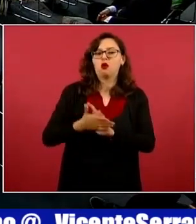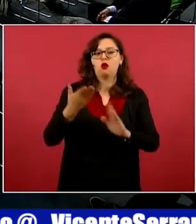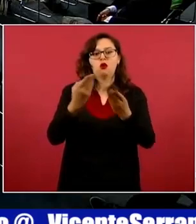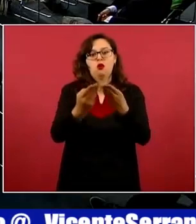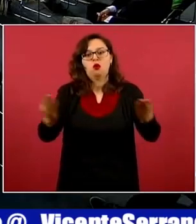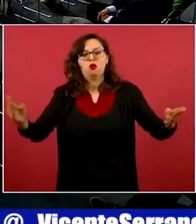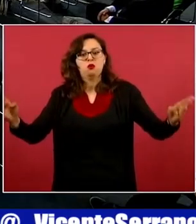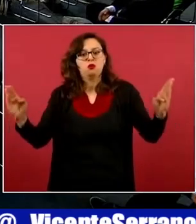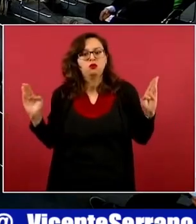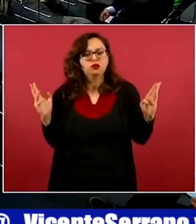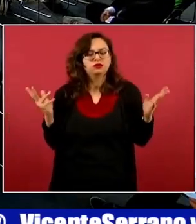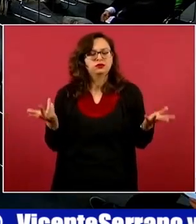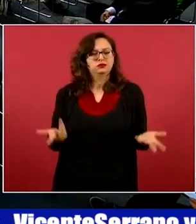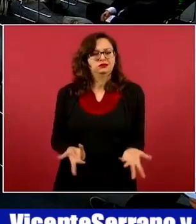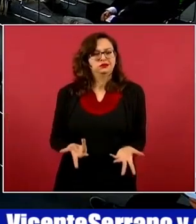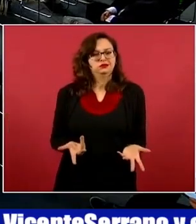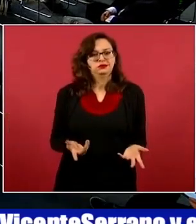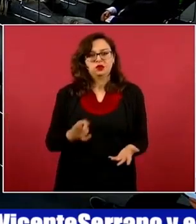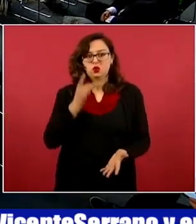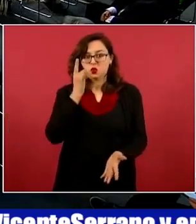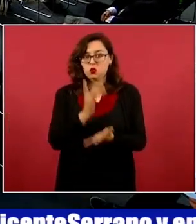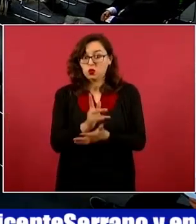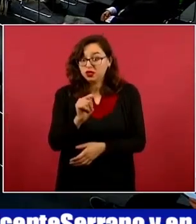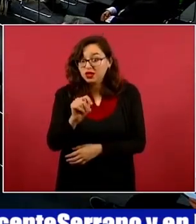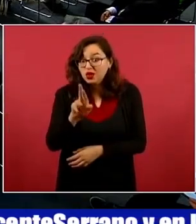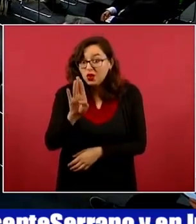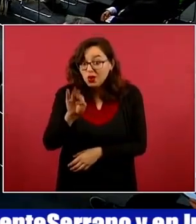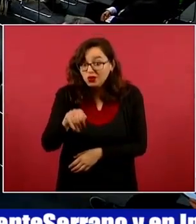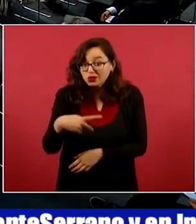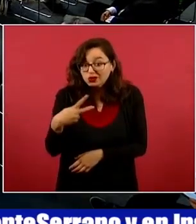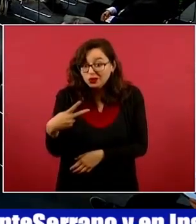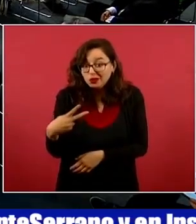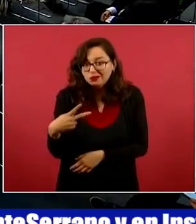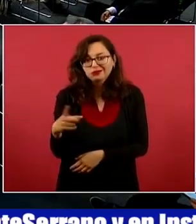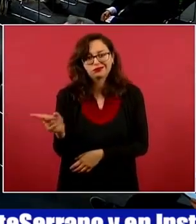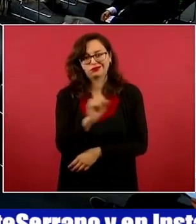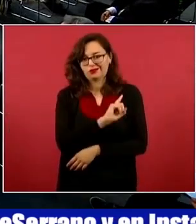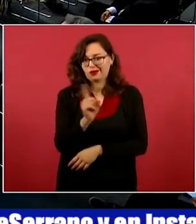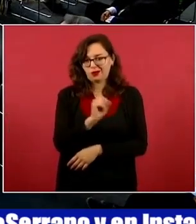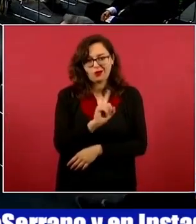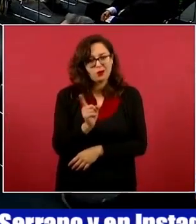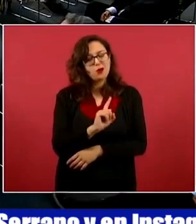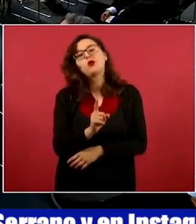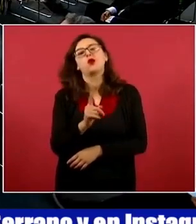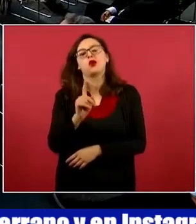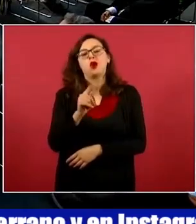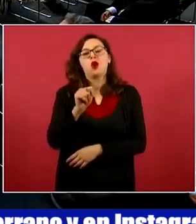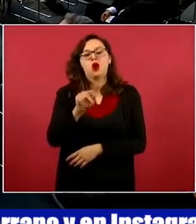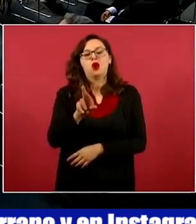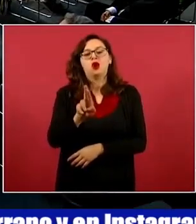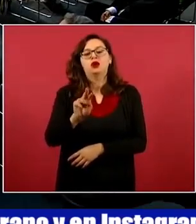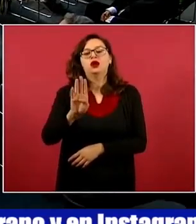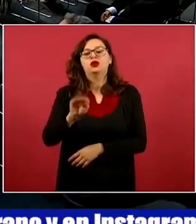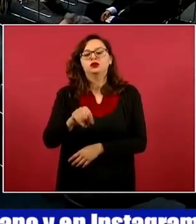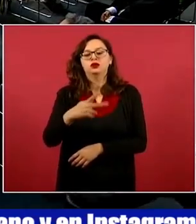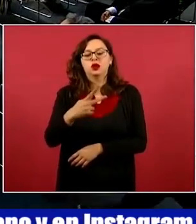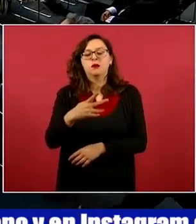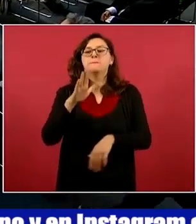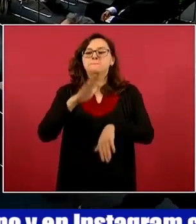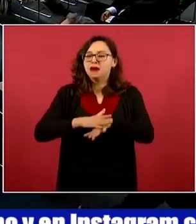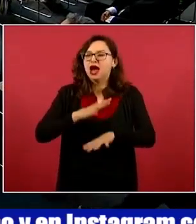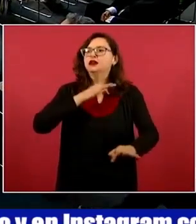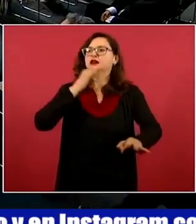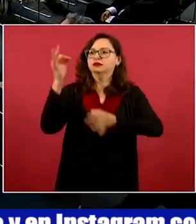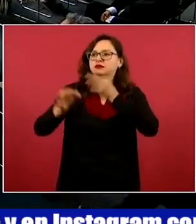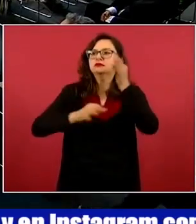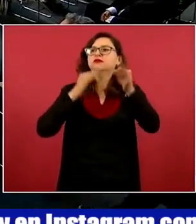pensando que sólo el presidente Trump. Él fue el que habló más sobre el tema, pero